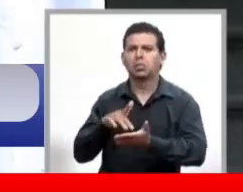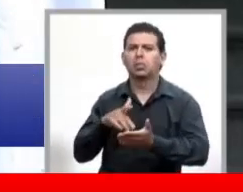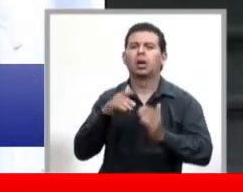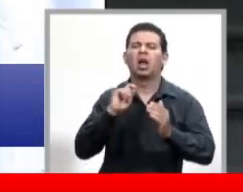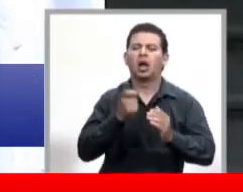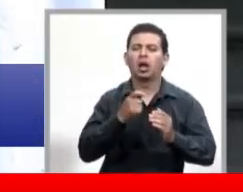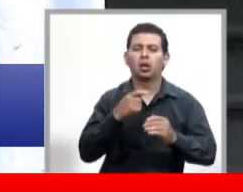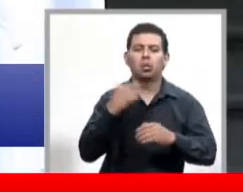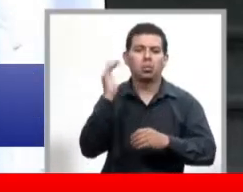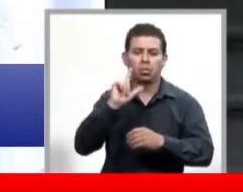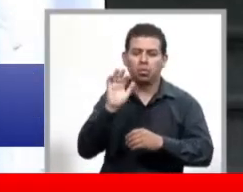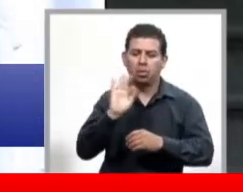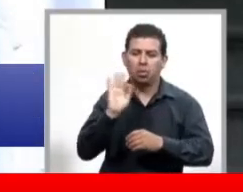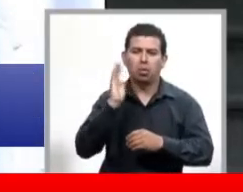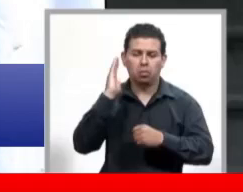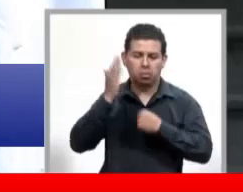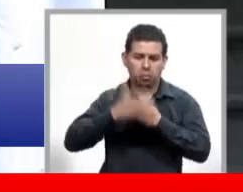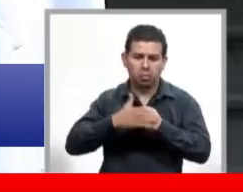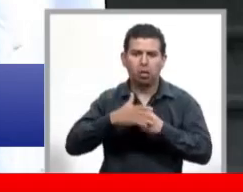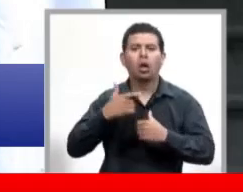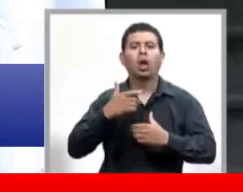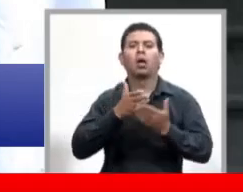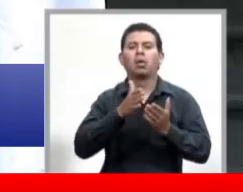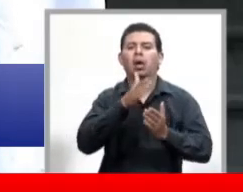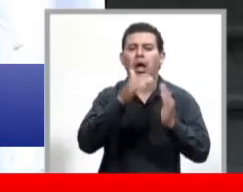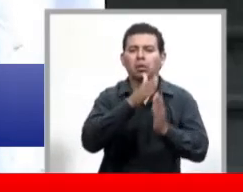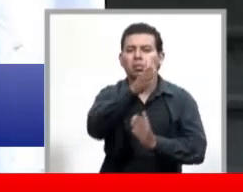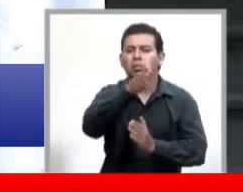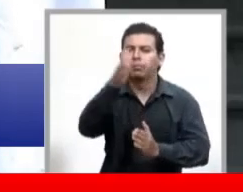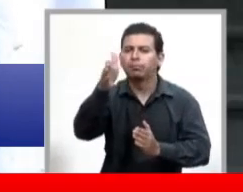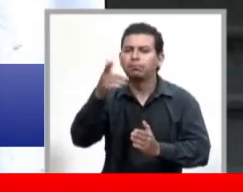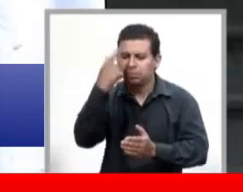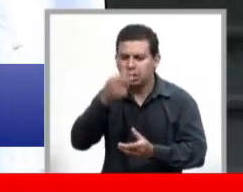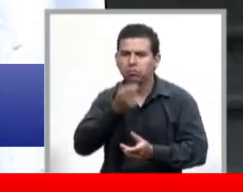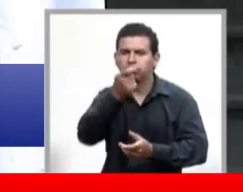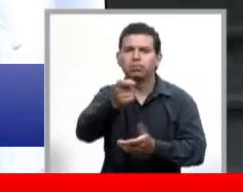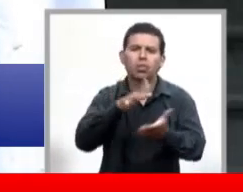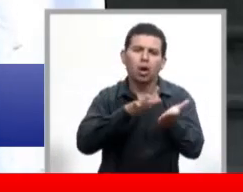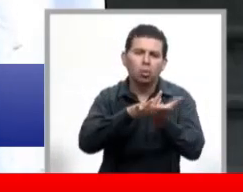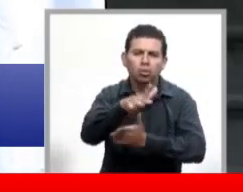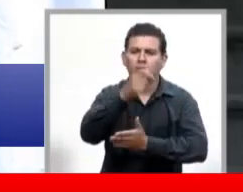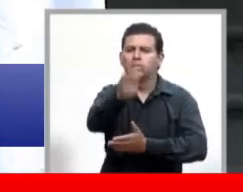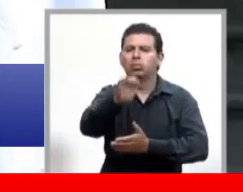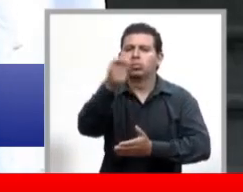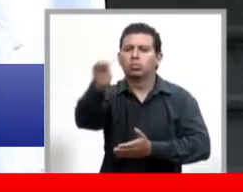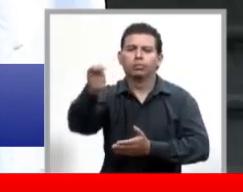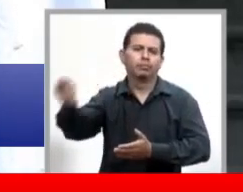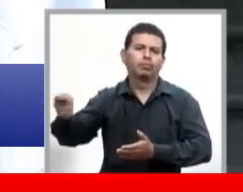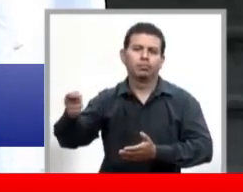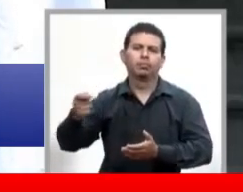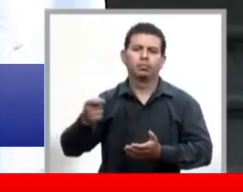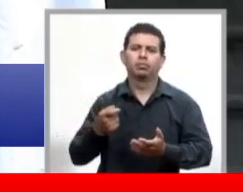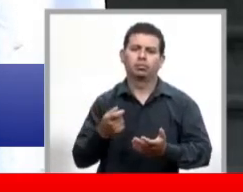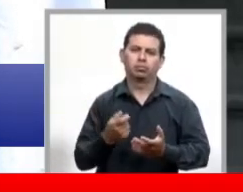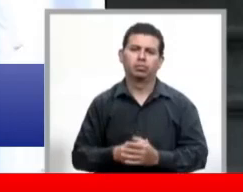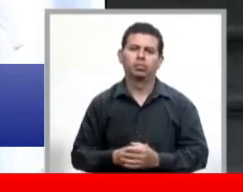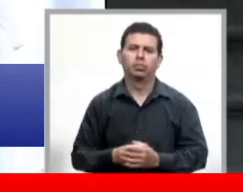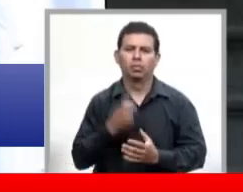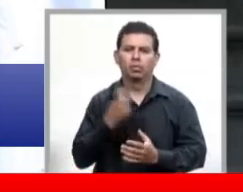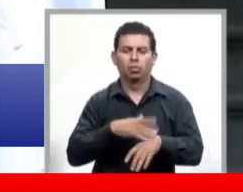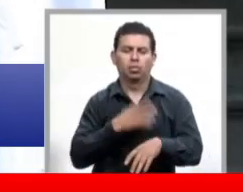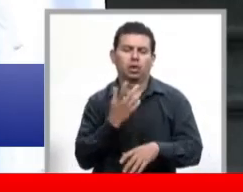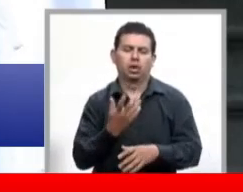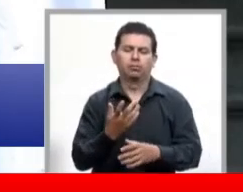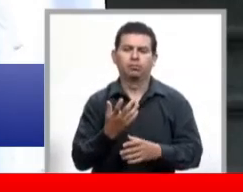por casa a entregar estos apoyos económicos y no exponer a la población, especialmente la más vulnerable, que estamos